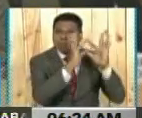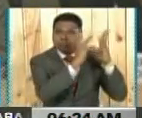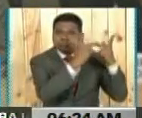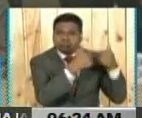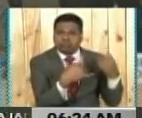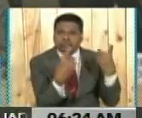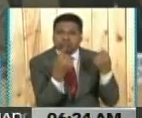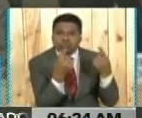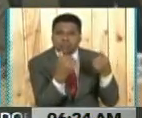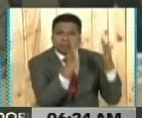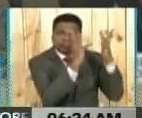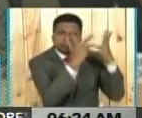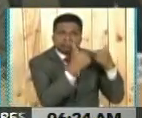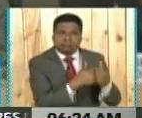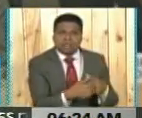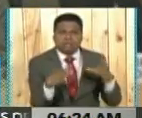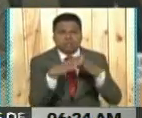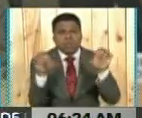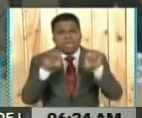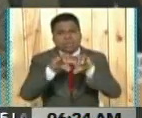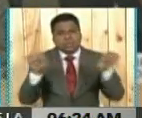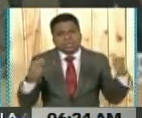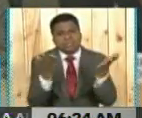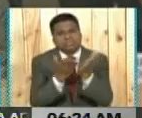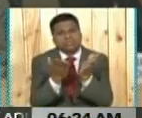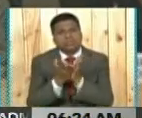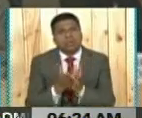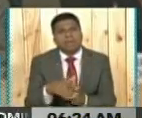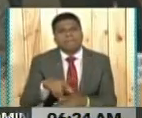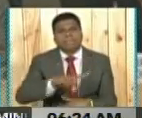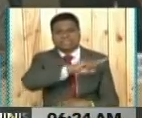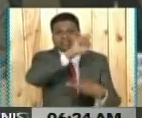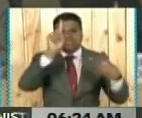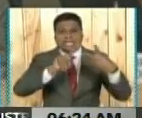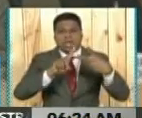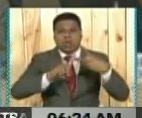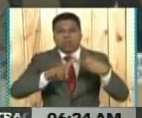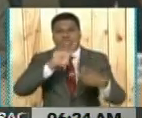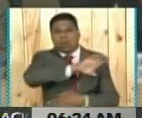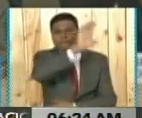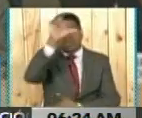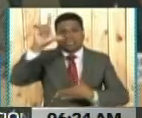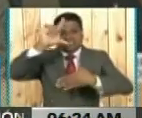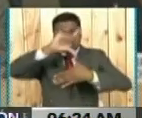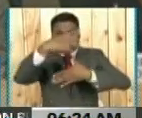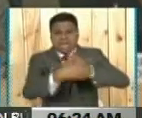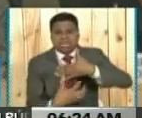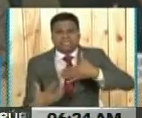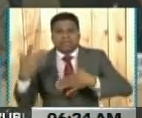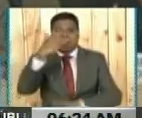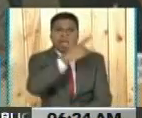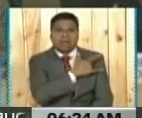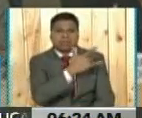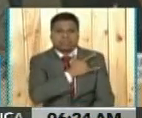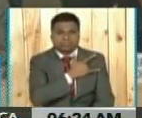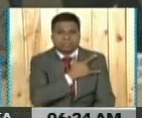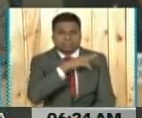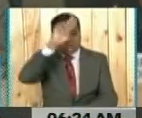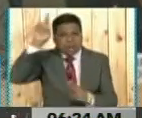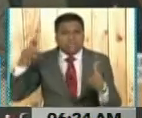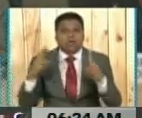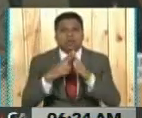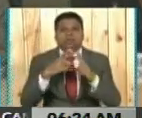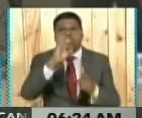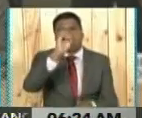educación. Venezuela es el segundo país en América Latina en matrícula universitaria reconocida así por la